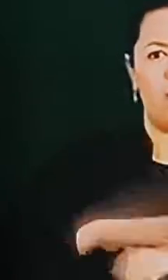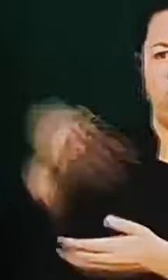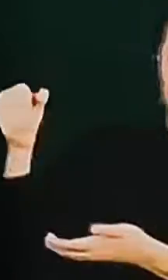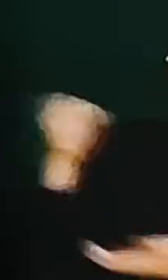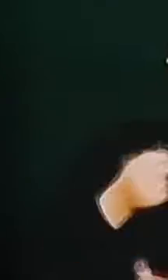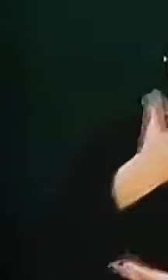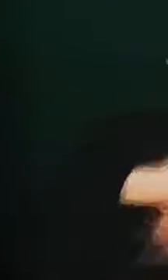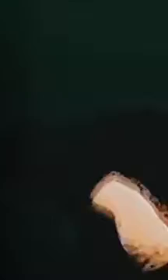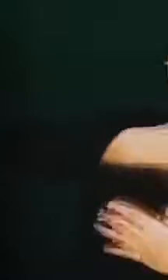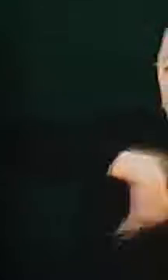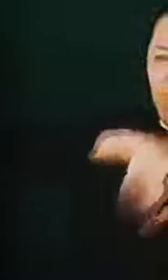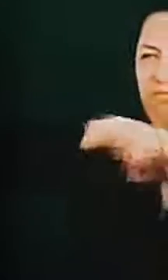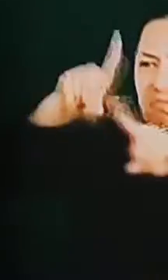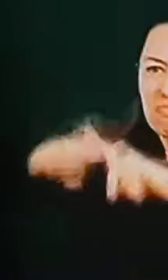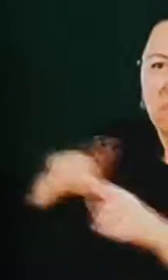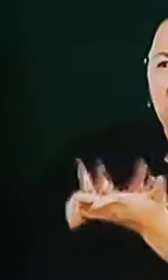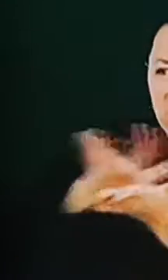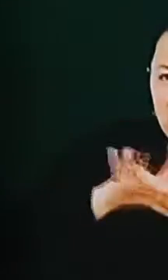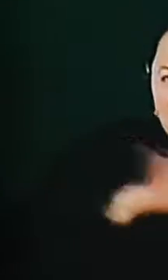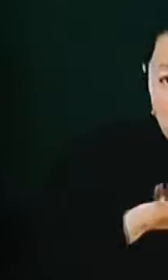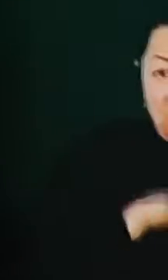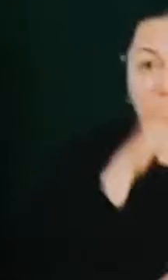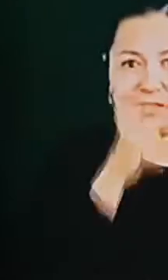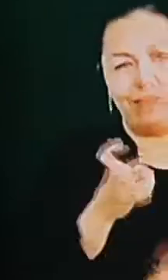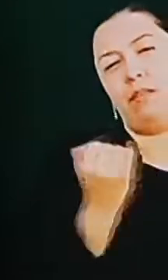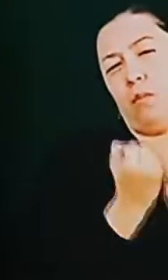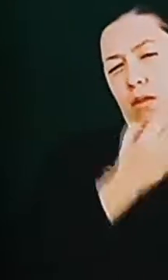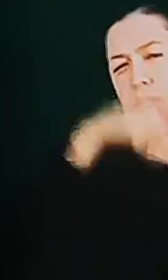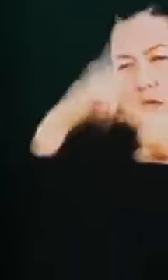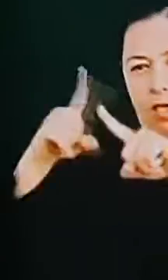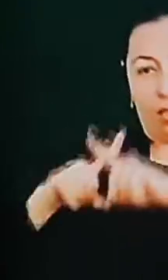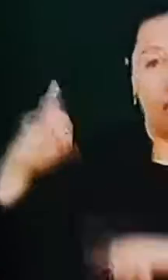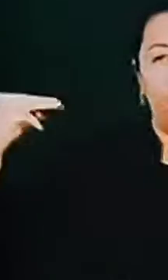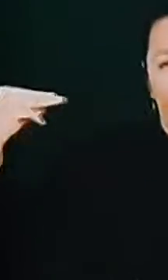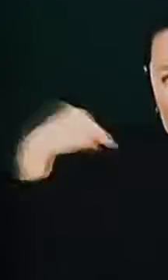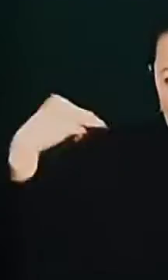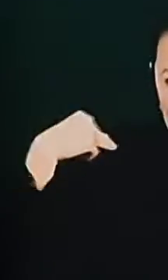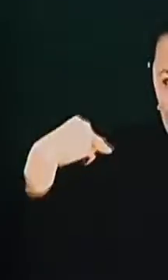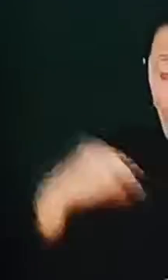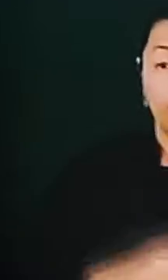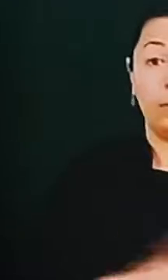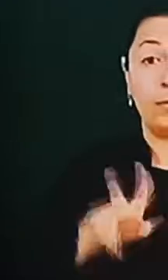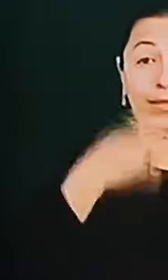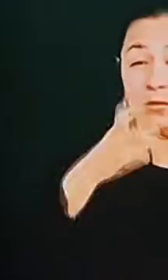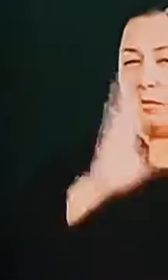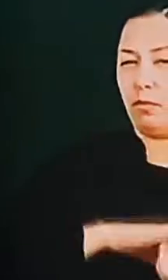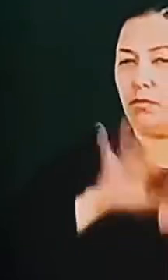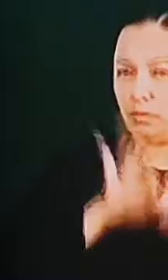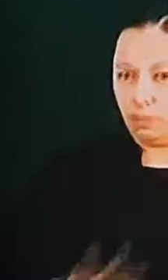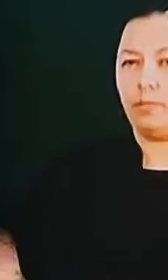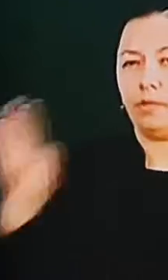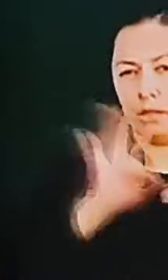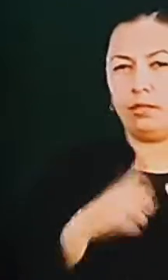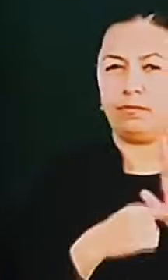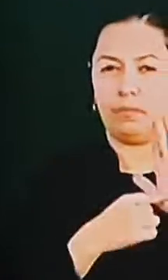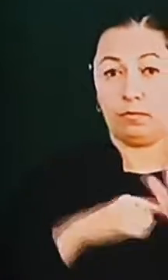demás municipios. Por eso es muy relevante su gira hoy y mañana, que estará